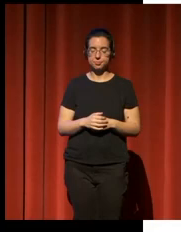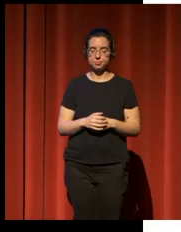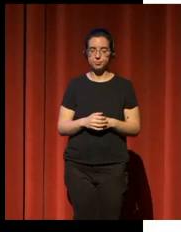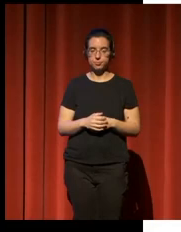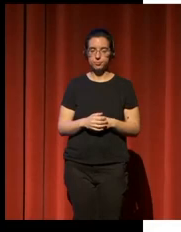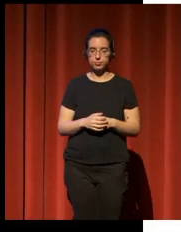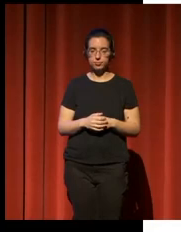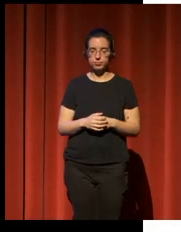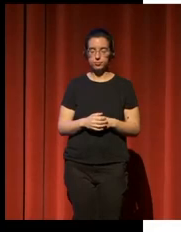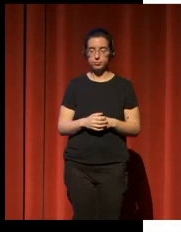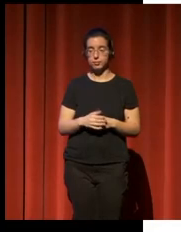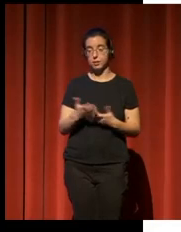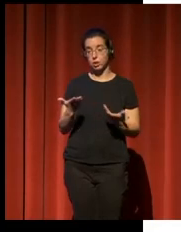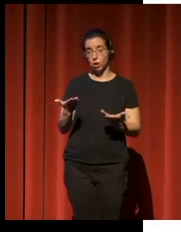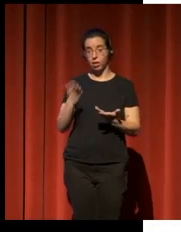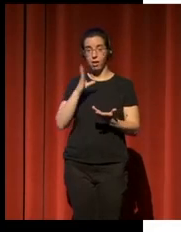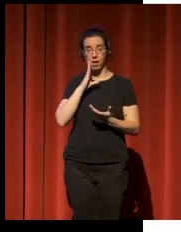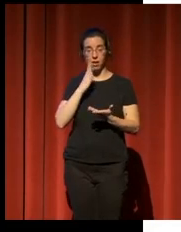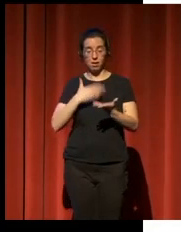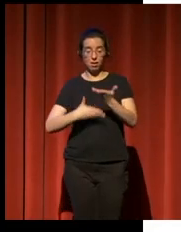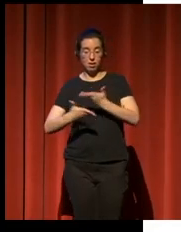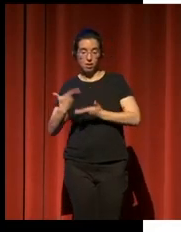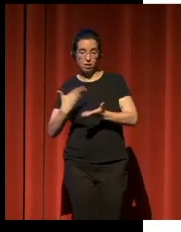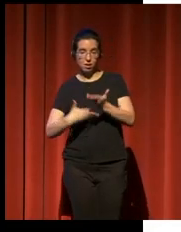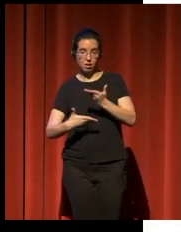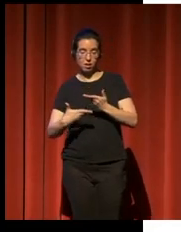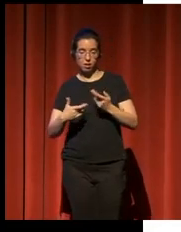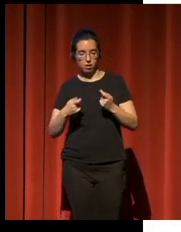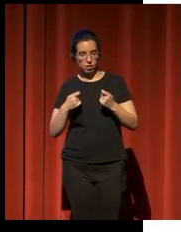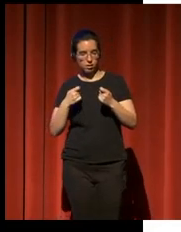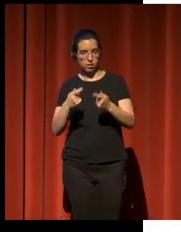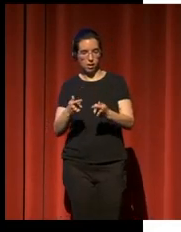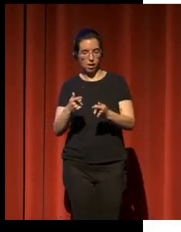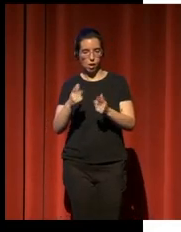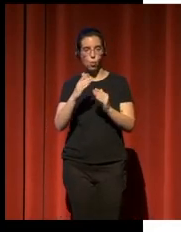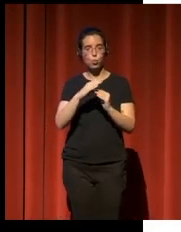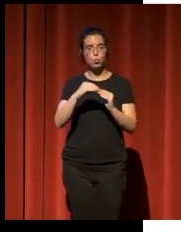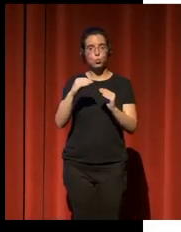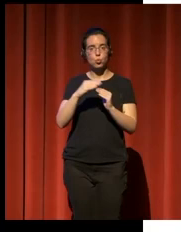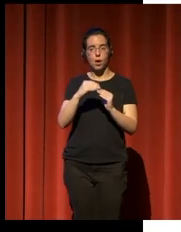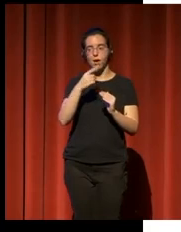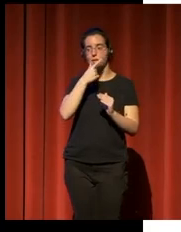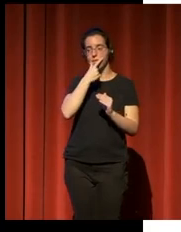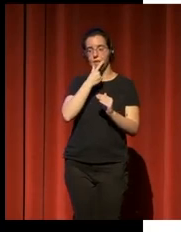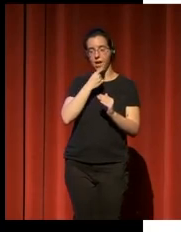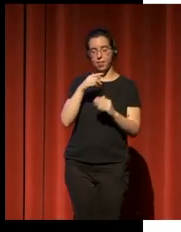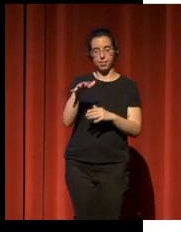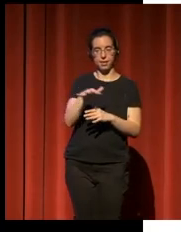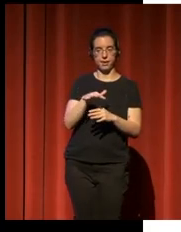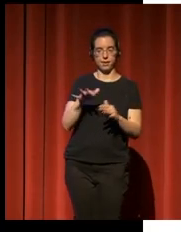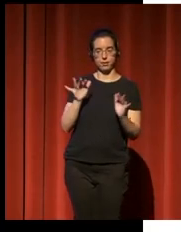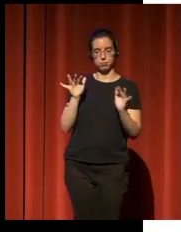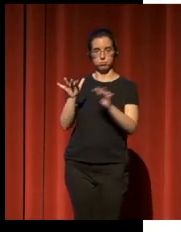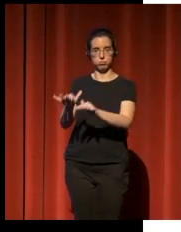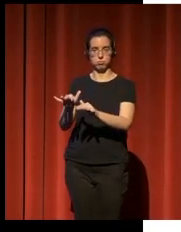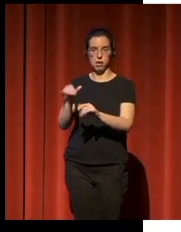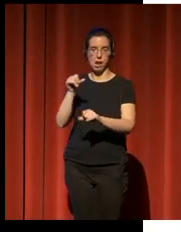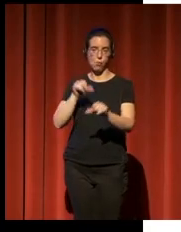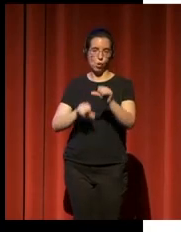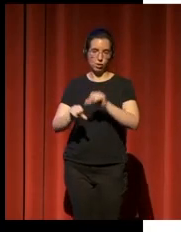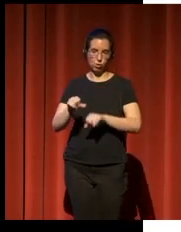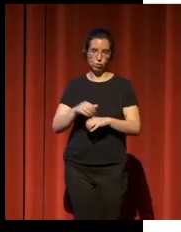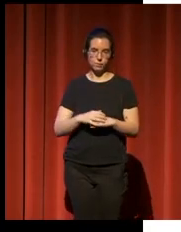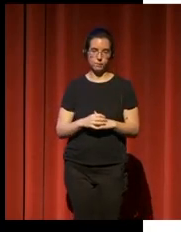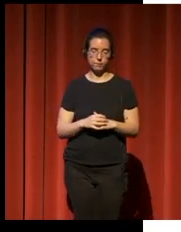eh facilitan o favorecen que sus personas usuarias acudan a determinado laboratorio